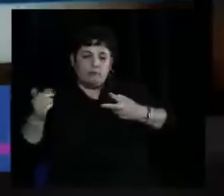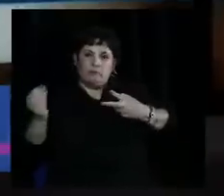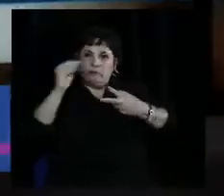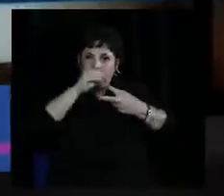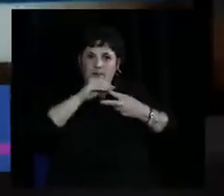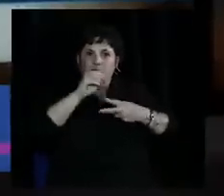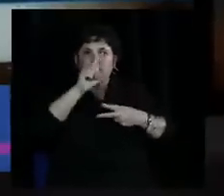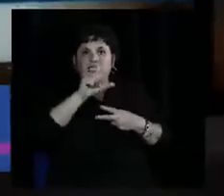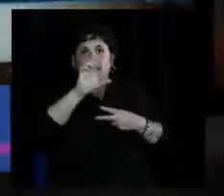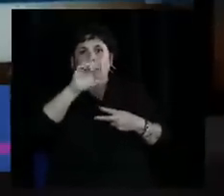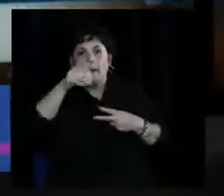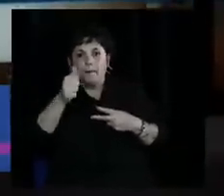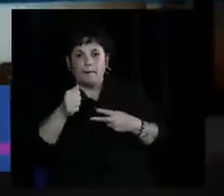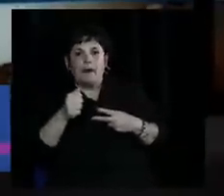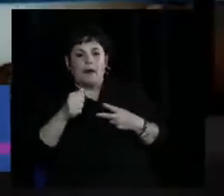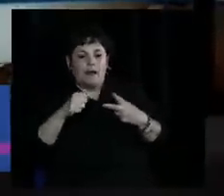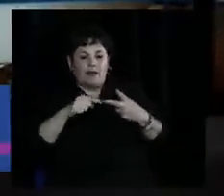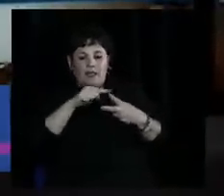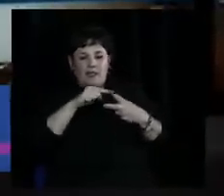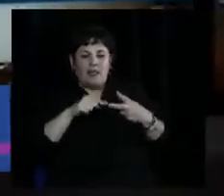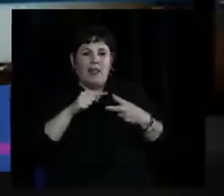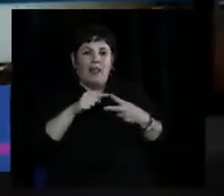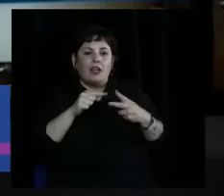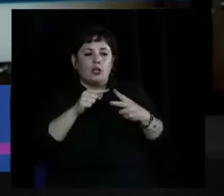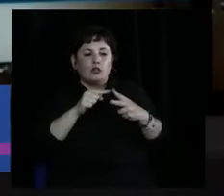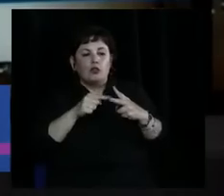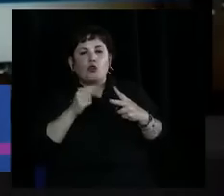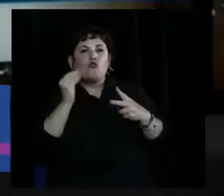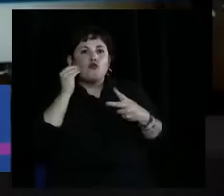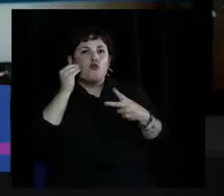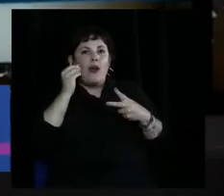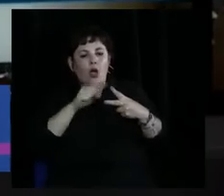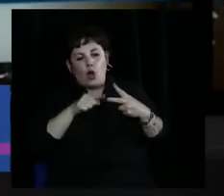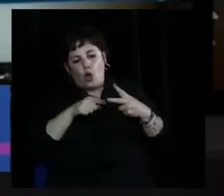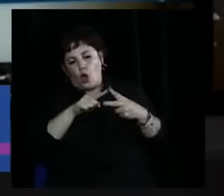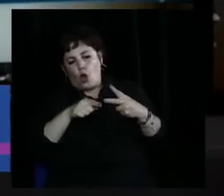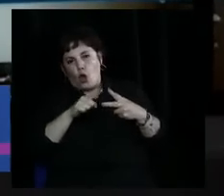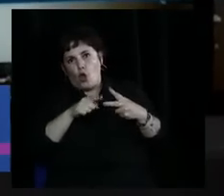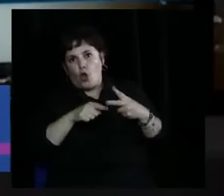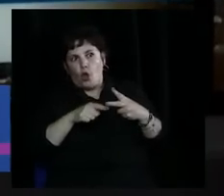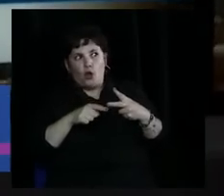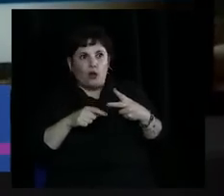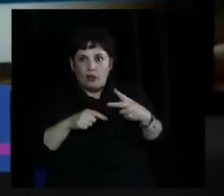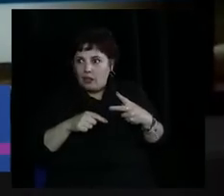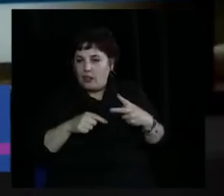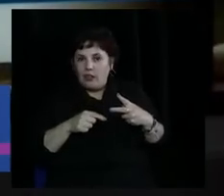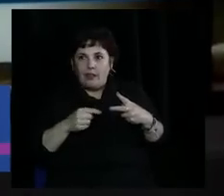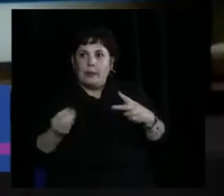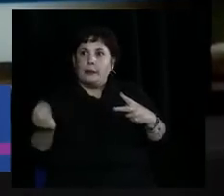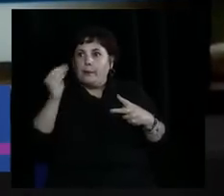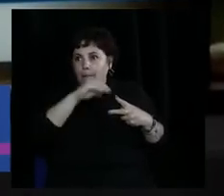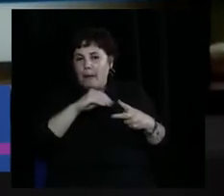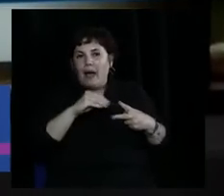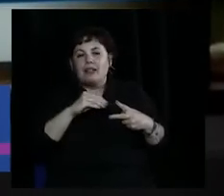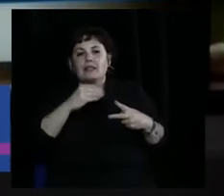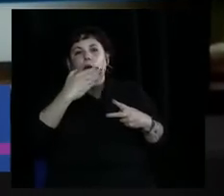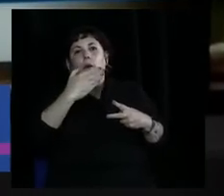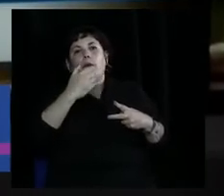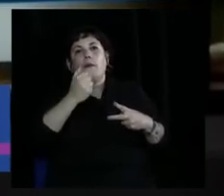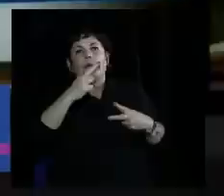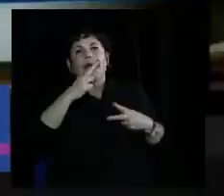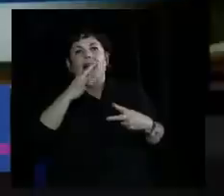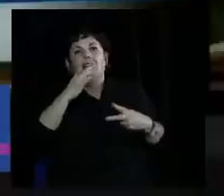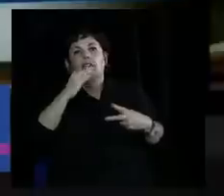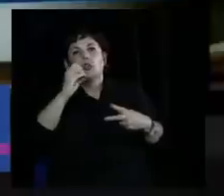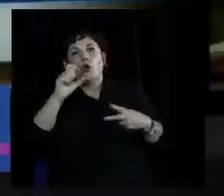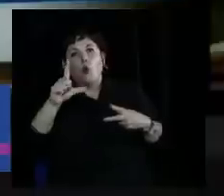no es menor, que era su yerno, ya está. Si había otra cosa que pudiera ofrecer Bartol, aunque no se hubiese mostrado